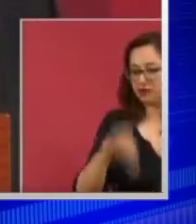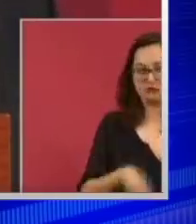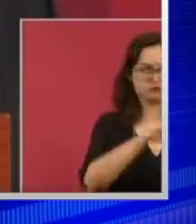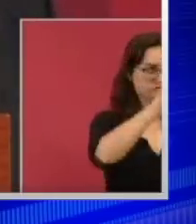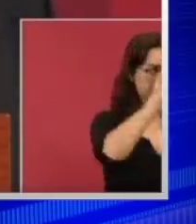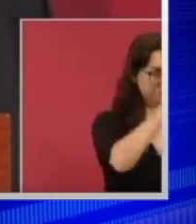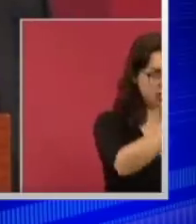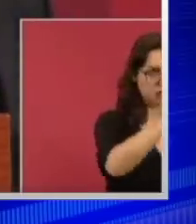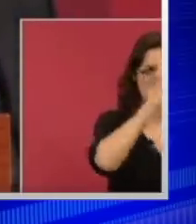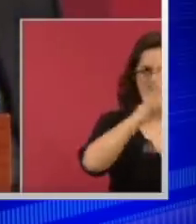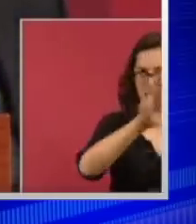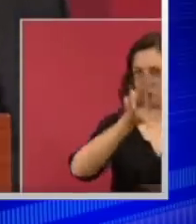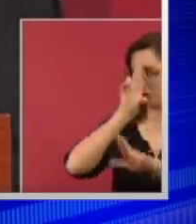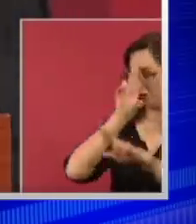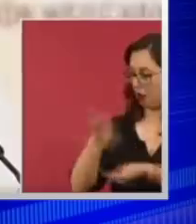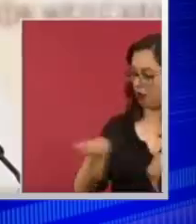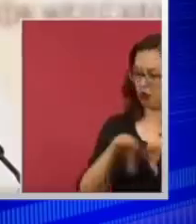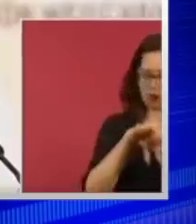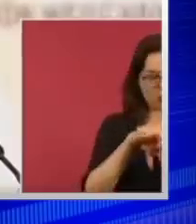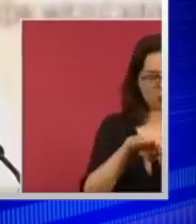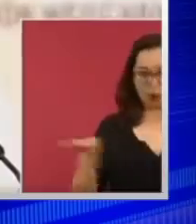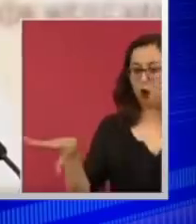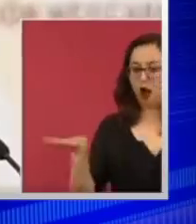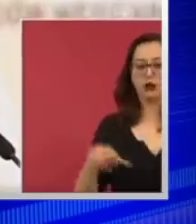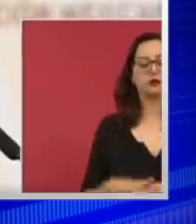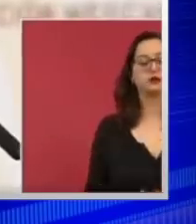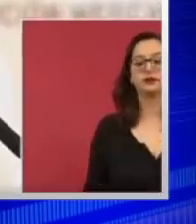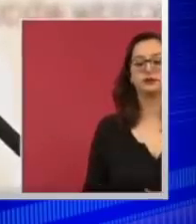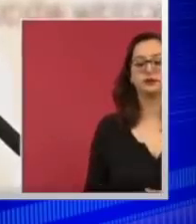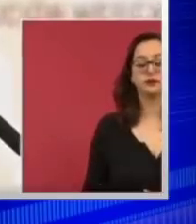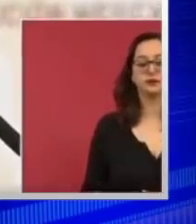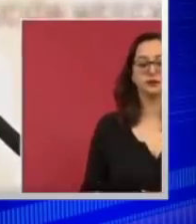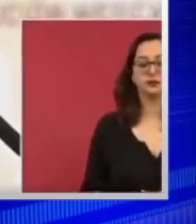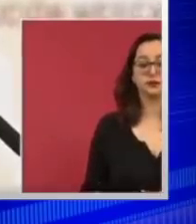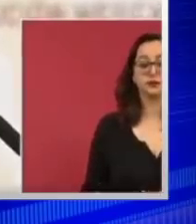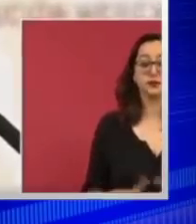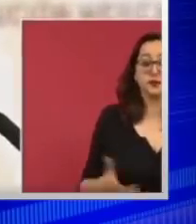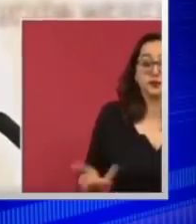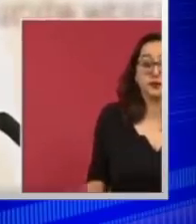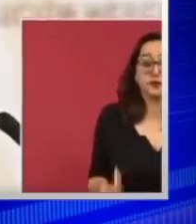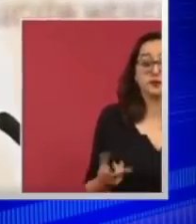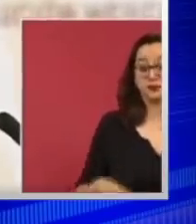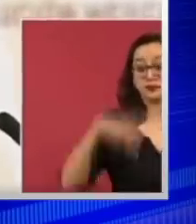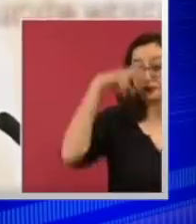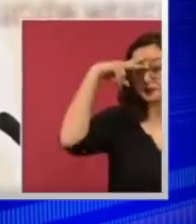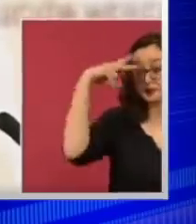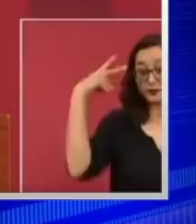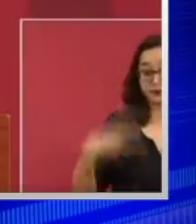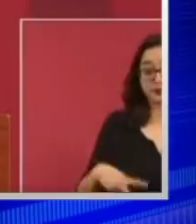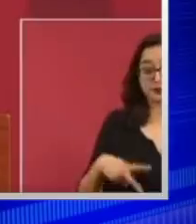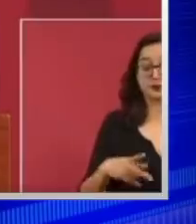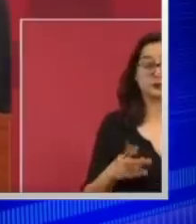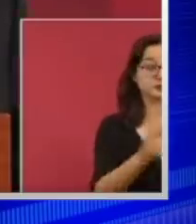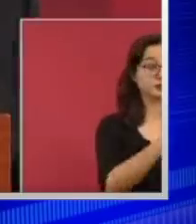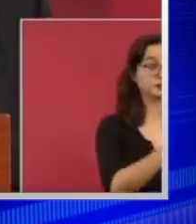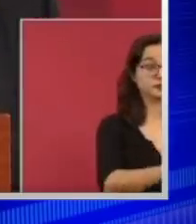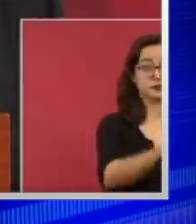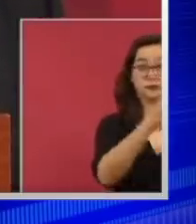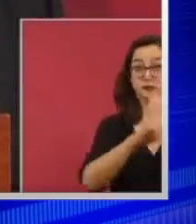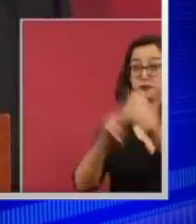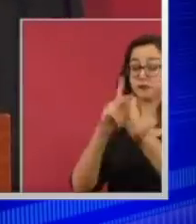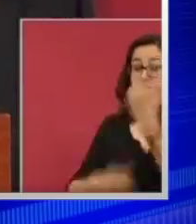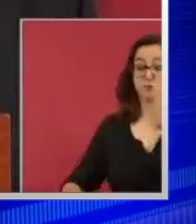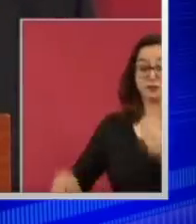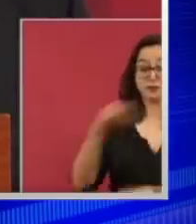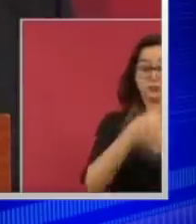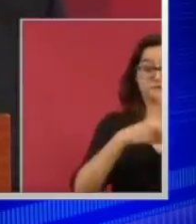y acabo de decir y repito méxico es respetuoso de todos los pueblos de todos los gobiernos y